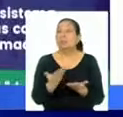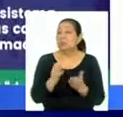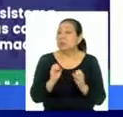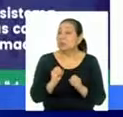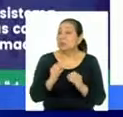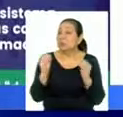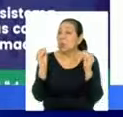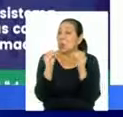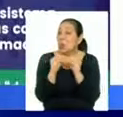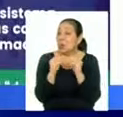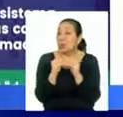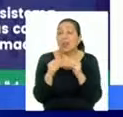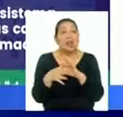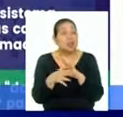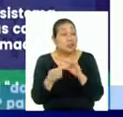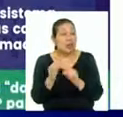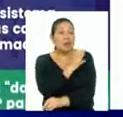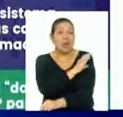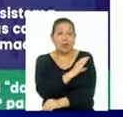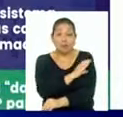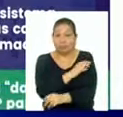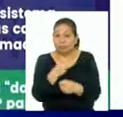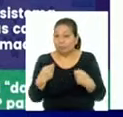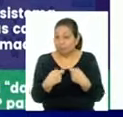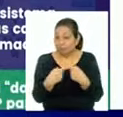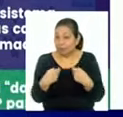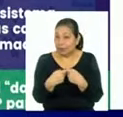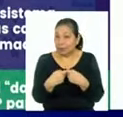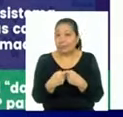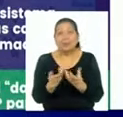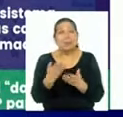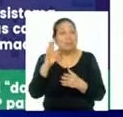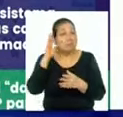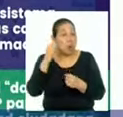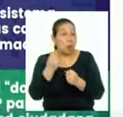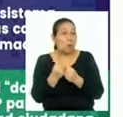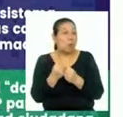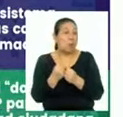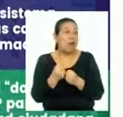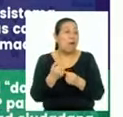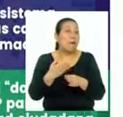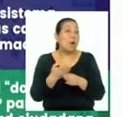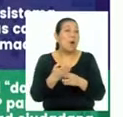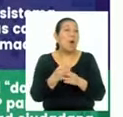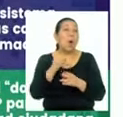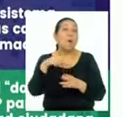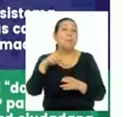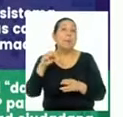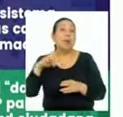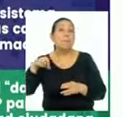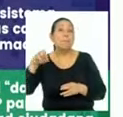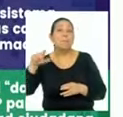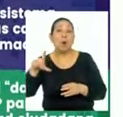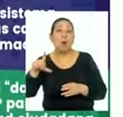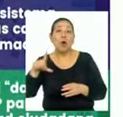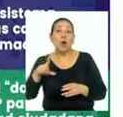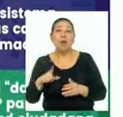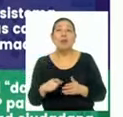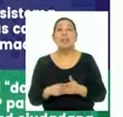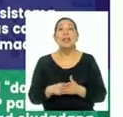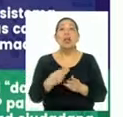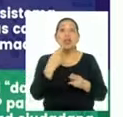podrá contar con historias clínicas electrónicas y recetas digitales en la sanidad policial por un sistema que se llama OpenPol, que no